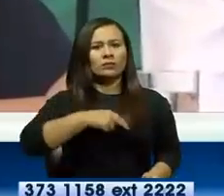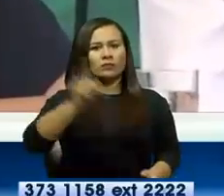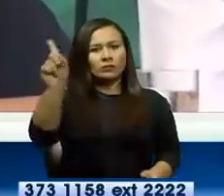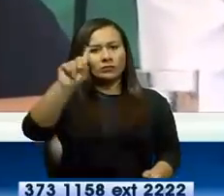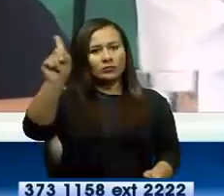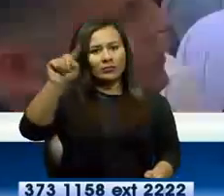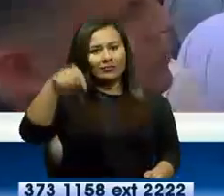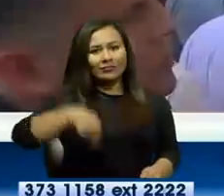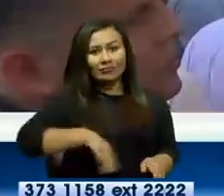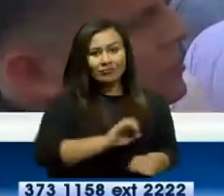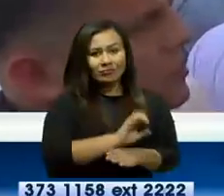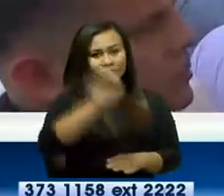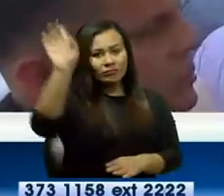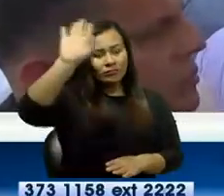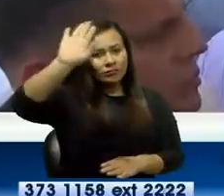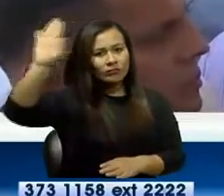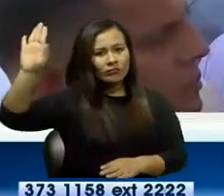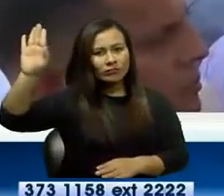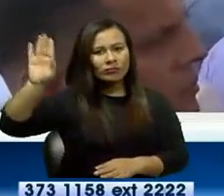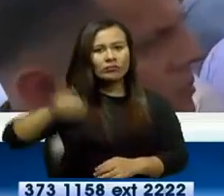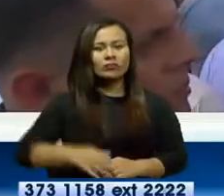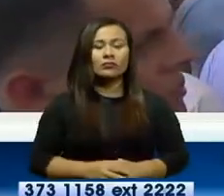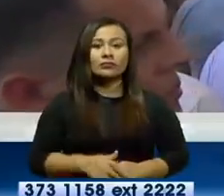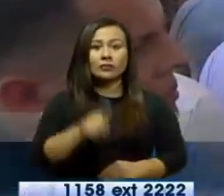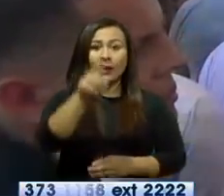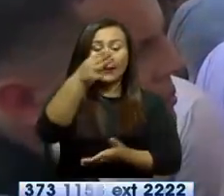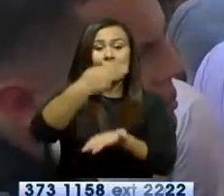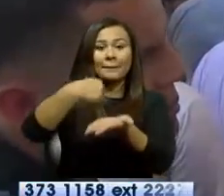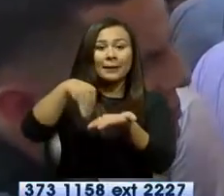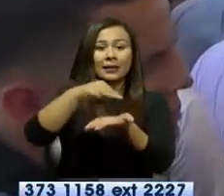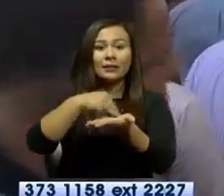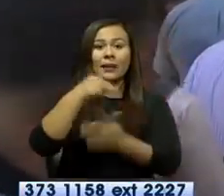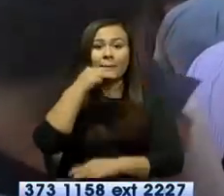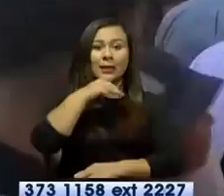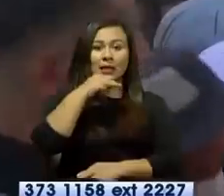nuestro Ecuador. Con cámaras, Eduardo García, desde Manta, provincia de Manabí, informó Wendy Delgado.